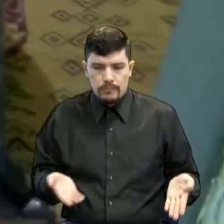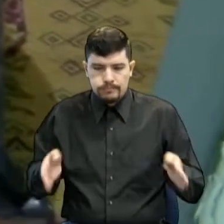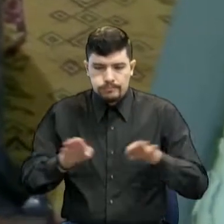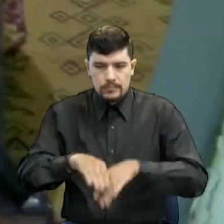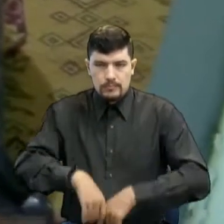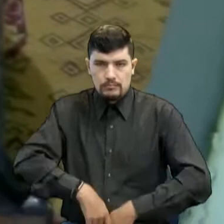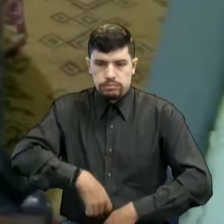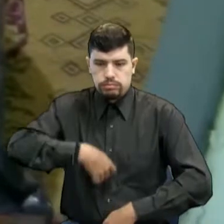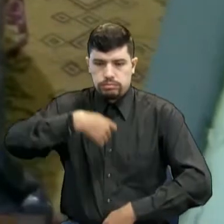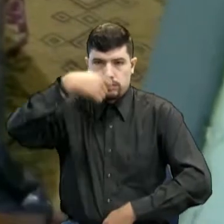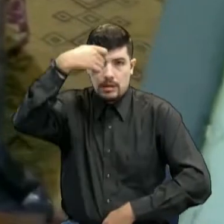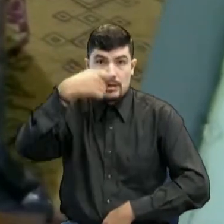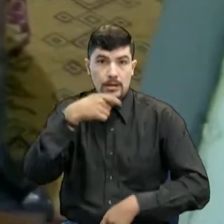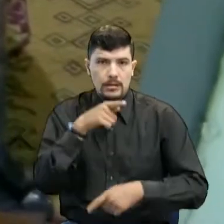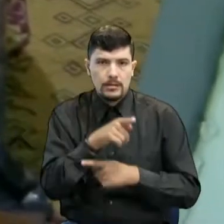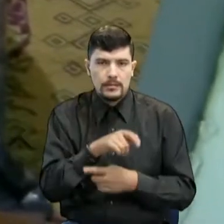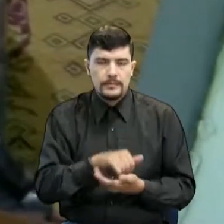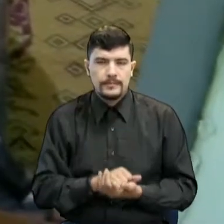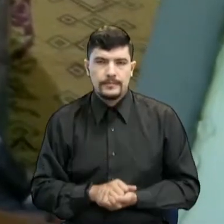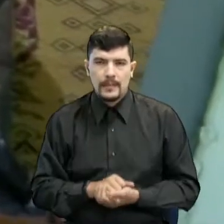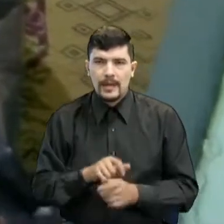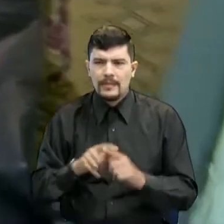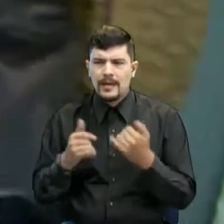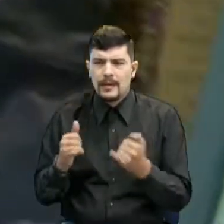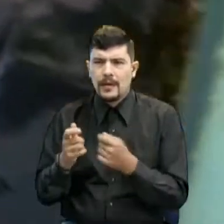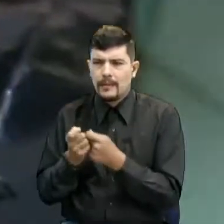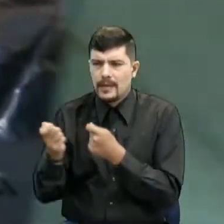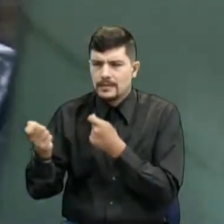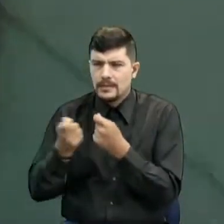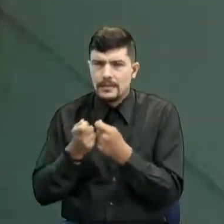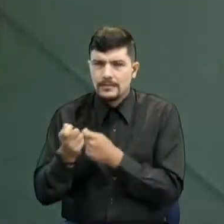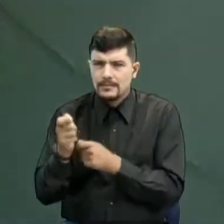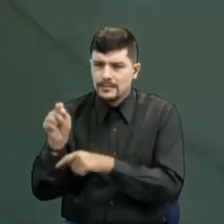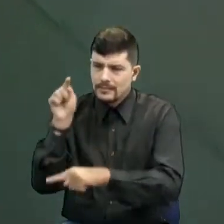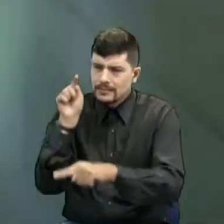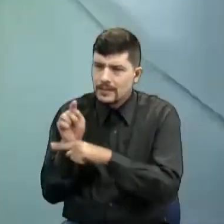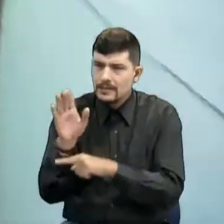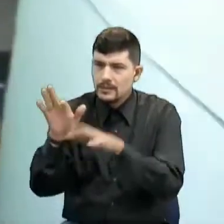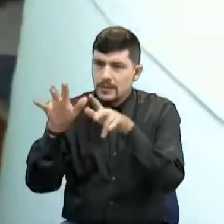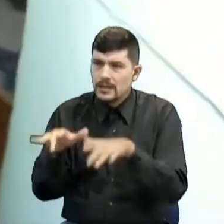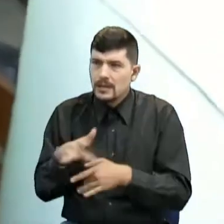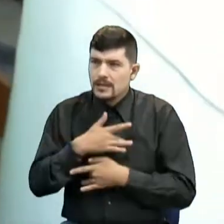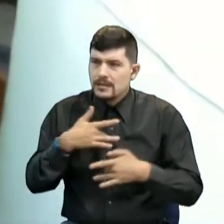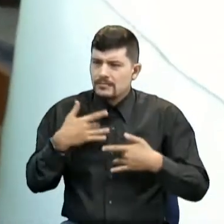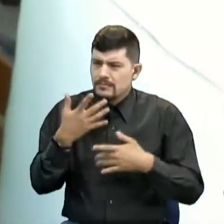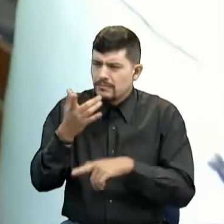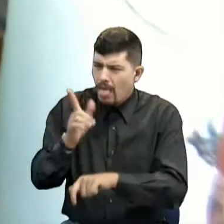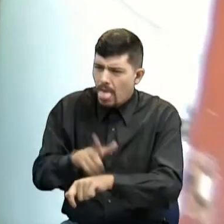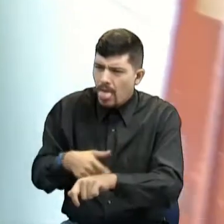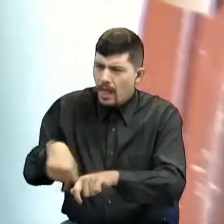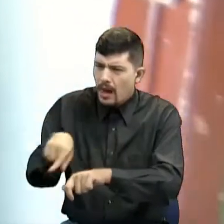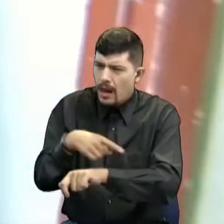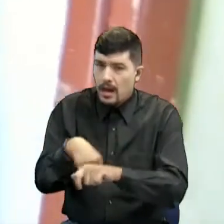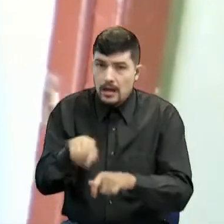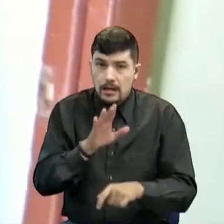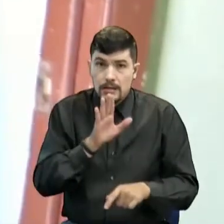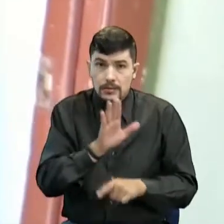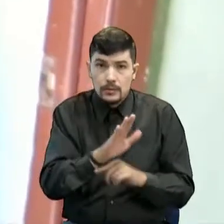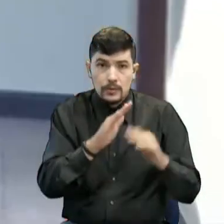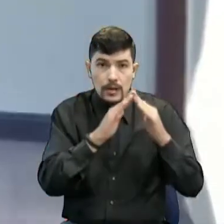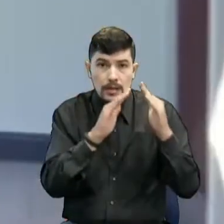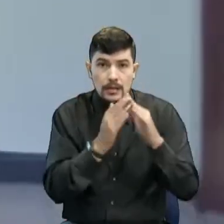vecinos del sector cuestionan la negligencia de las autoridades pues en la vivienda viven más de cuatro familias